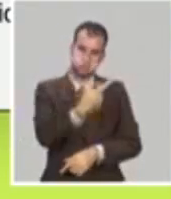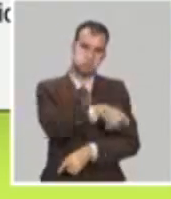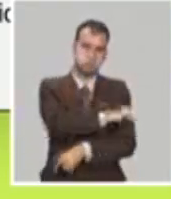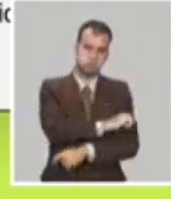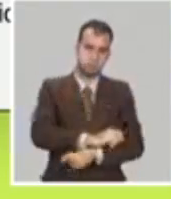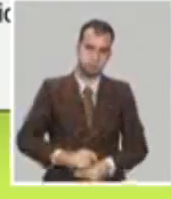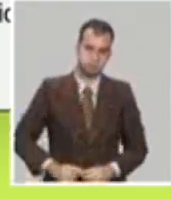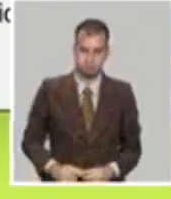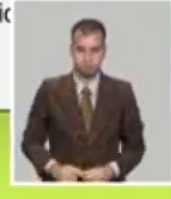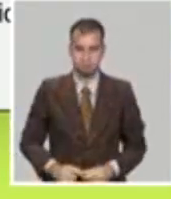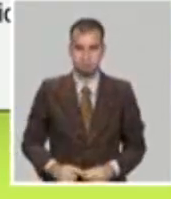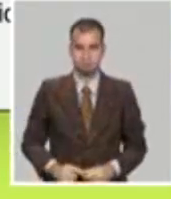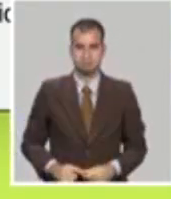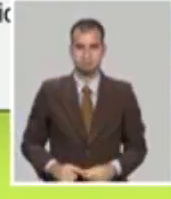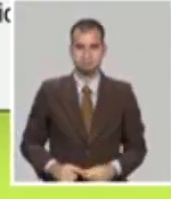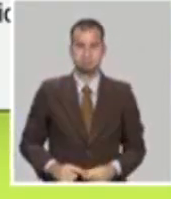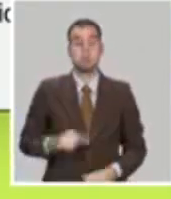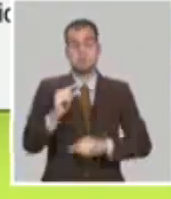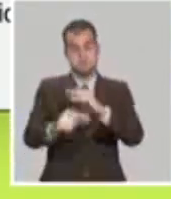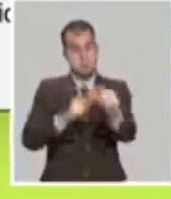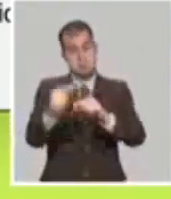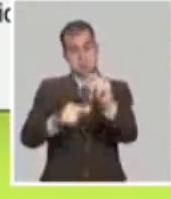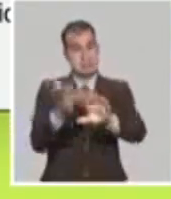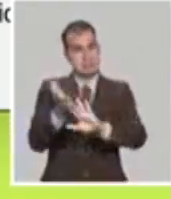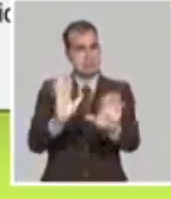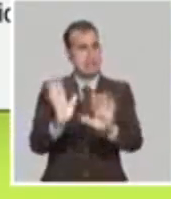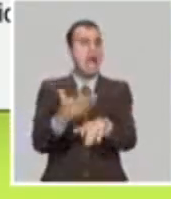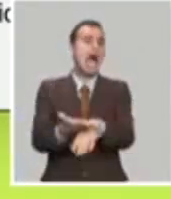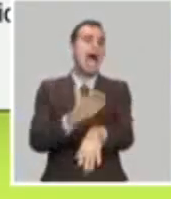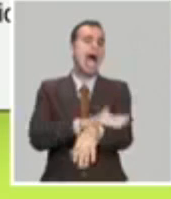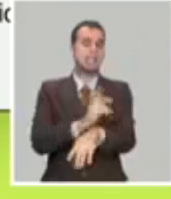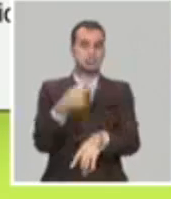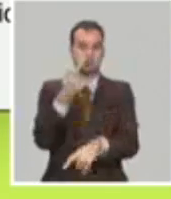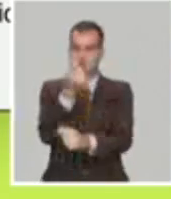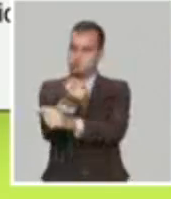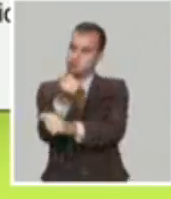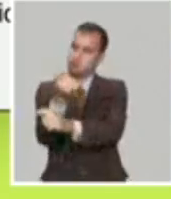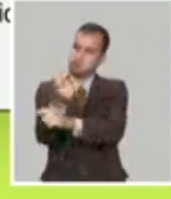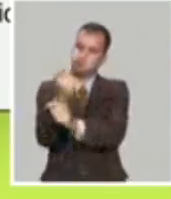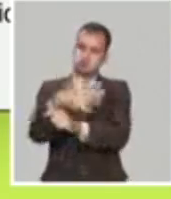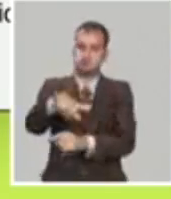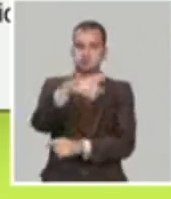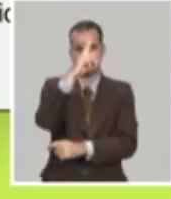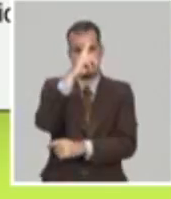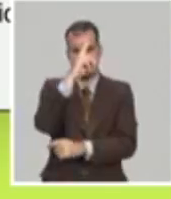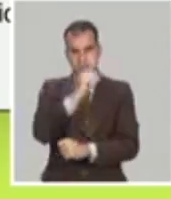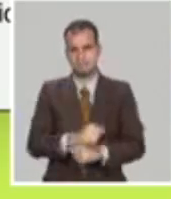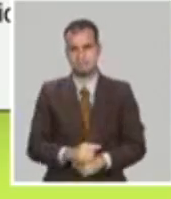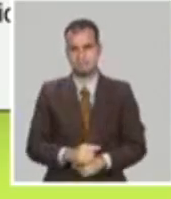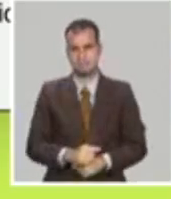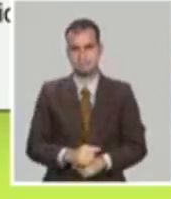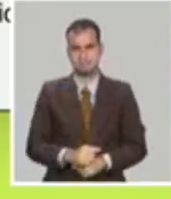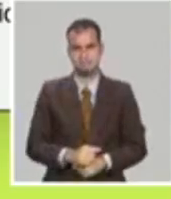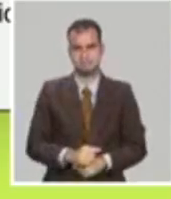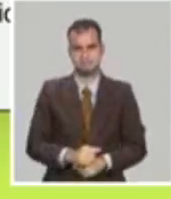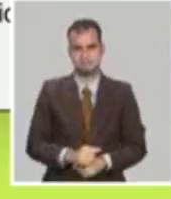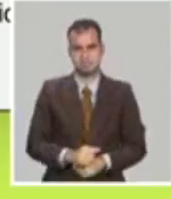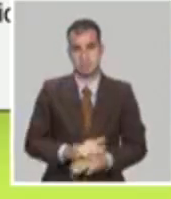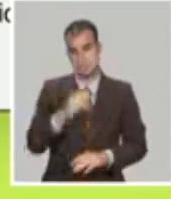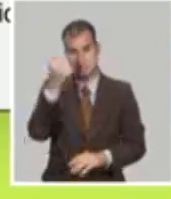amplio proceso de capacitación. No hay improvisación durante este proceso, como no lo ha